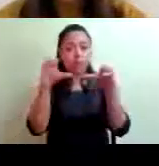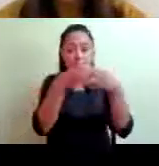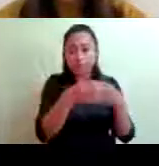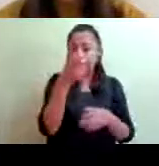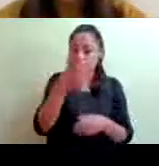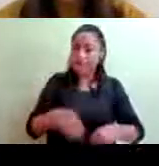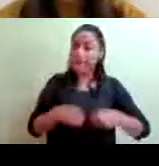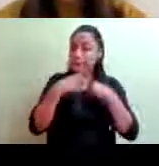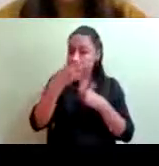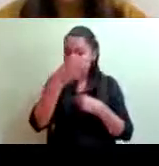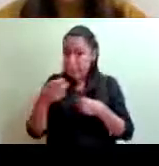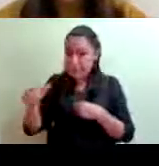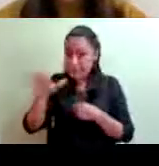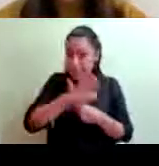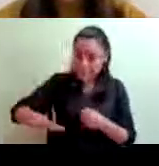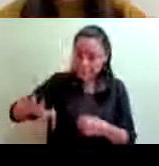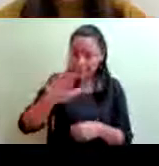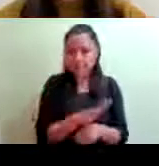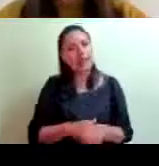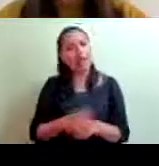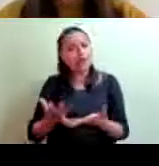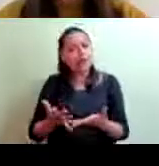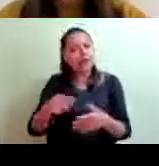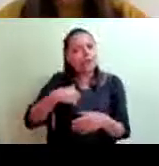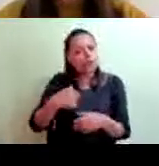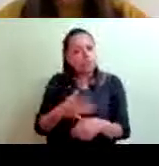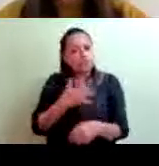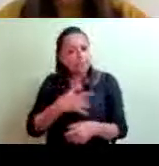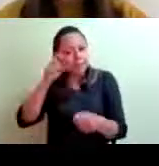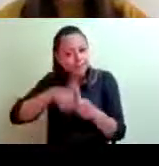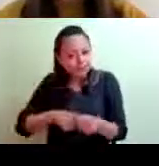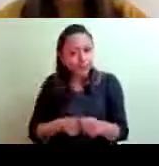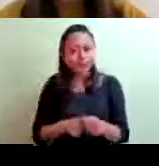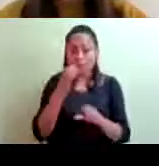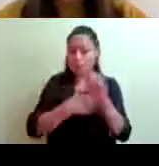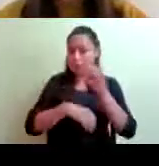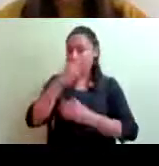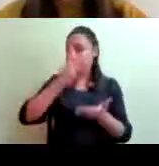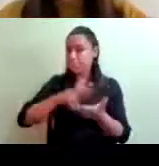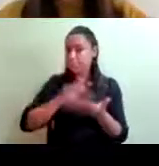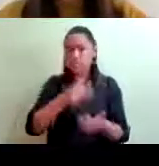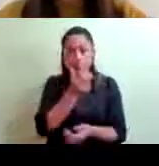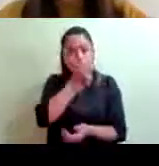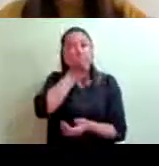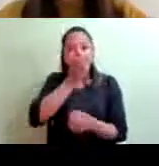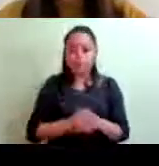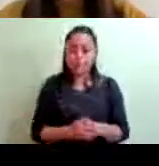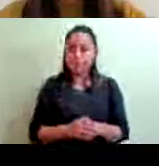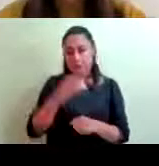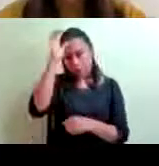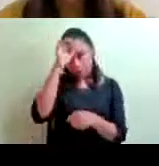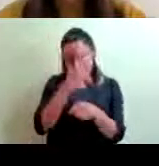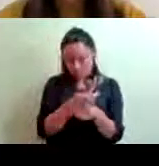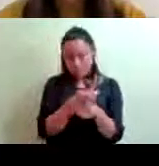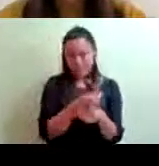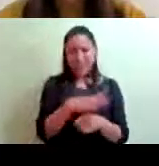áreas, el sentido de arraigo y pertenencia, el patrimonio cultural que representan, patrimonio natural y cultural tendríamos que decir que